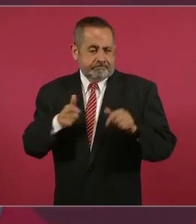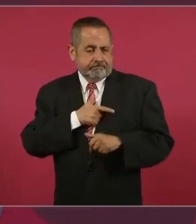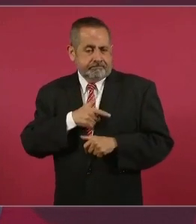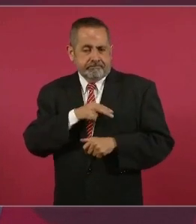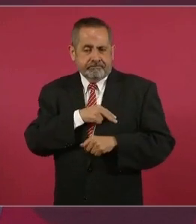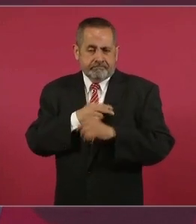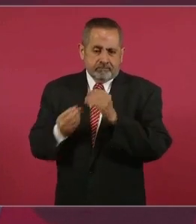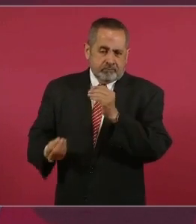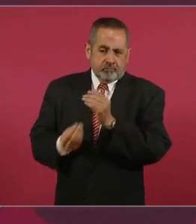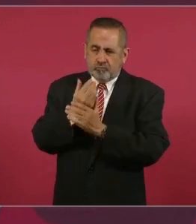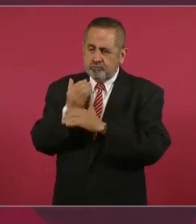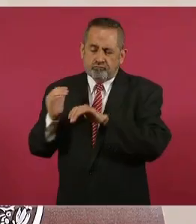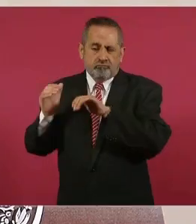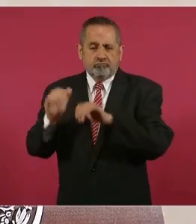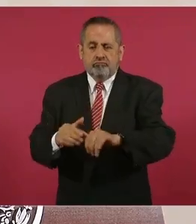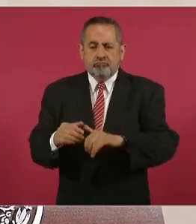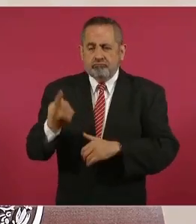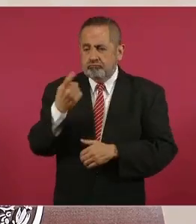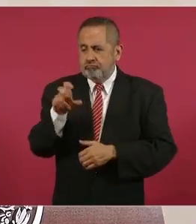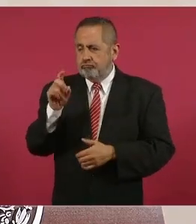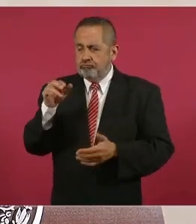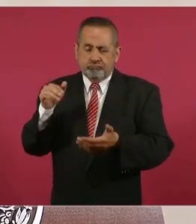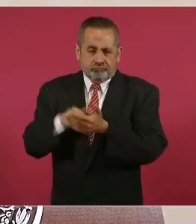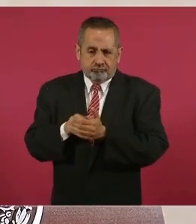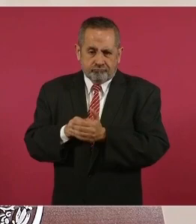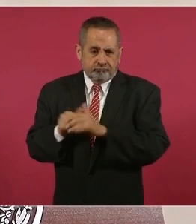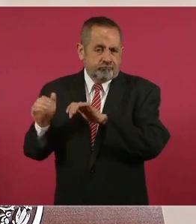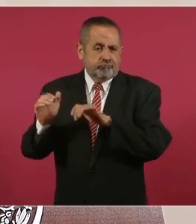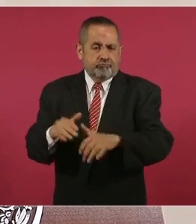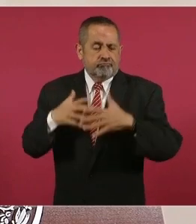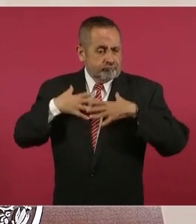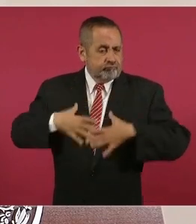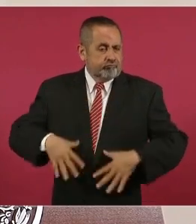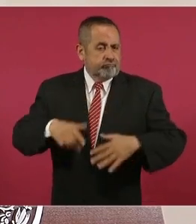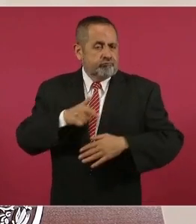nuevos de la Guardia Nacional